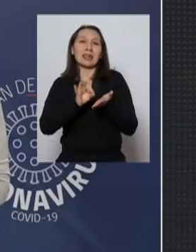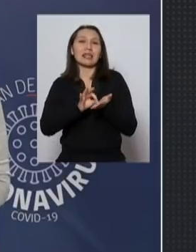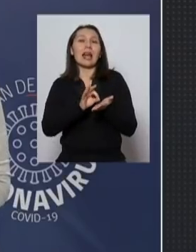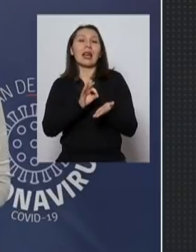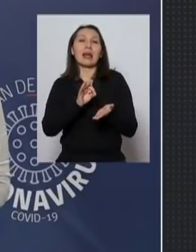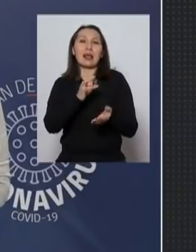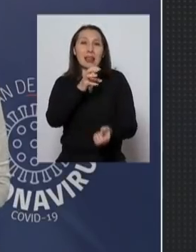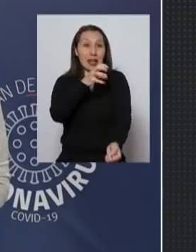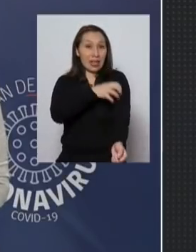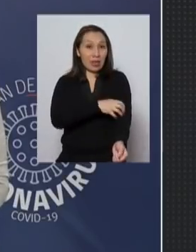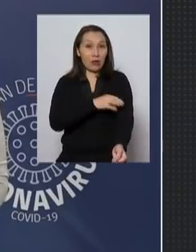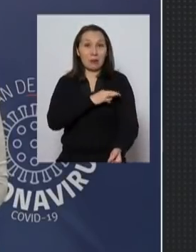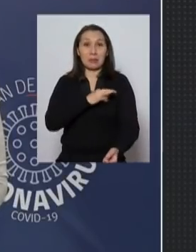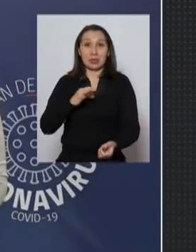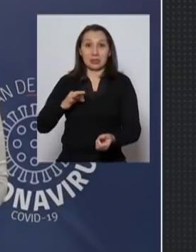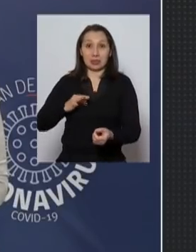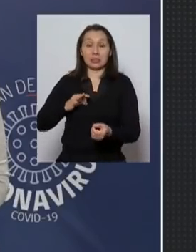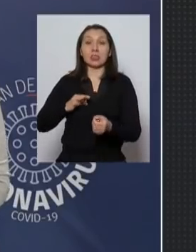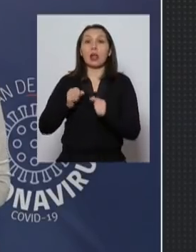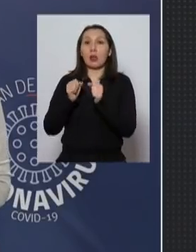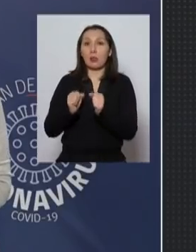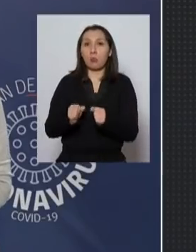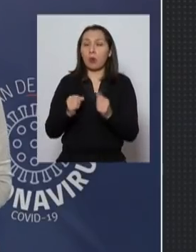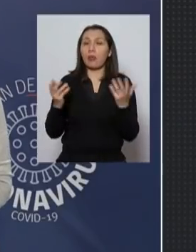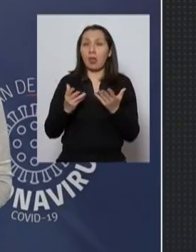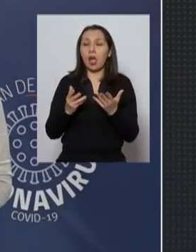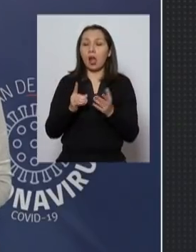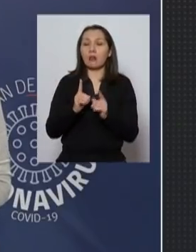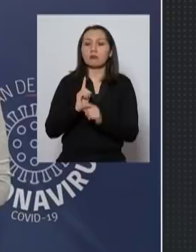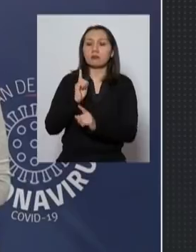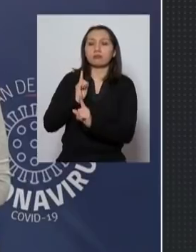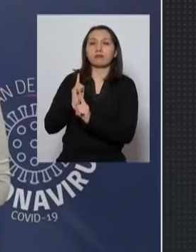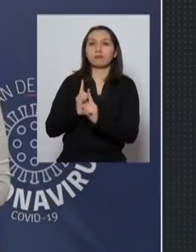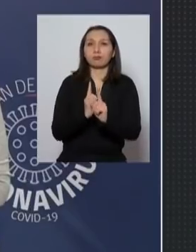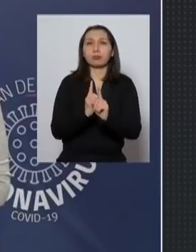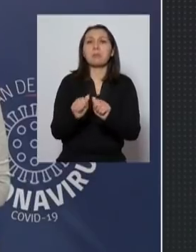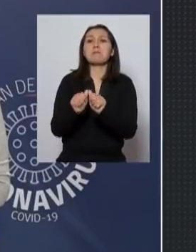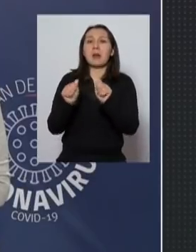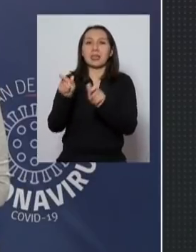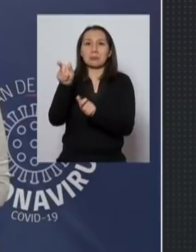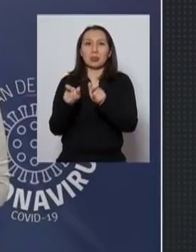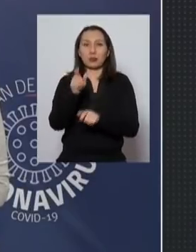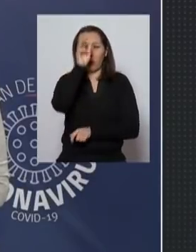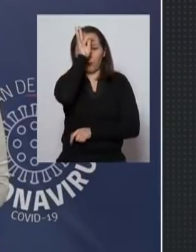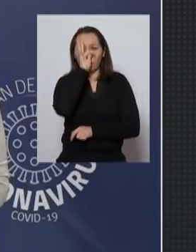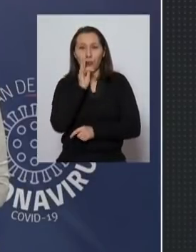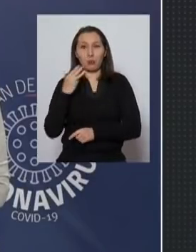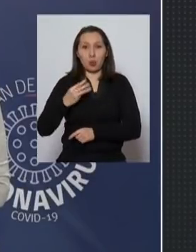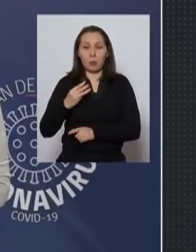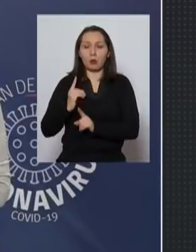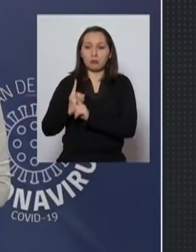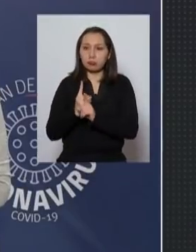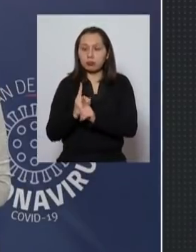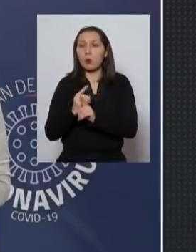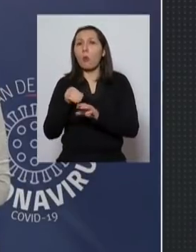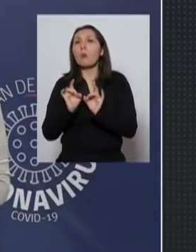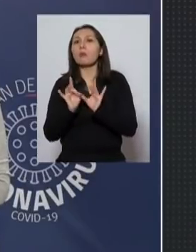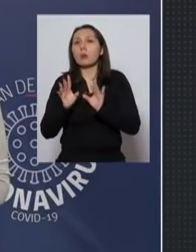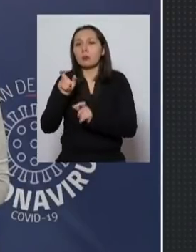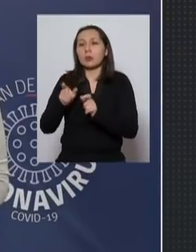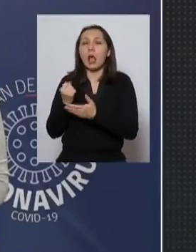las Secretarías Regionales Ministeriales, de manera tal de tener un contingente adicional de personas para el seguimiento, vigilancia y